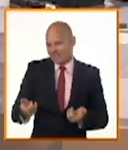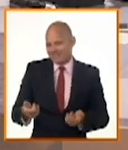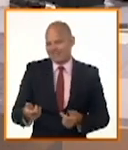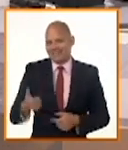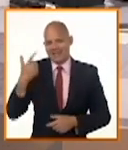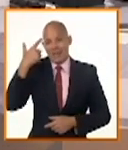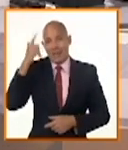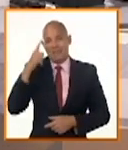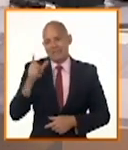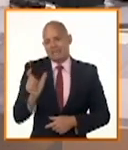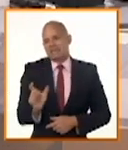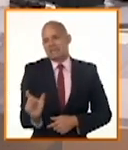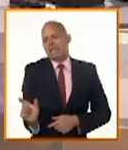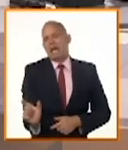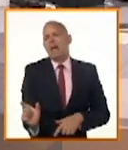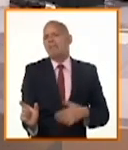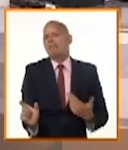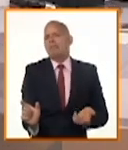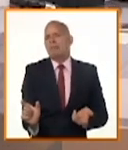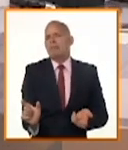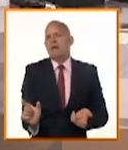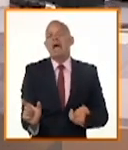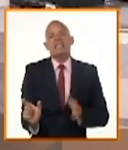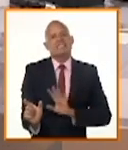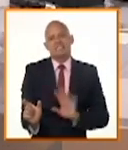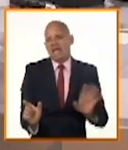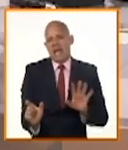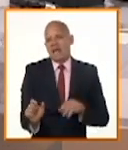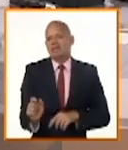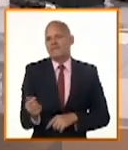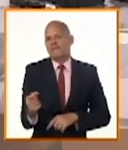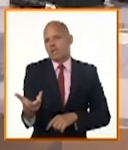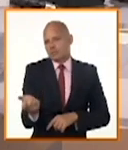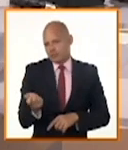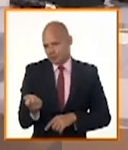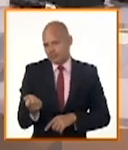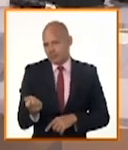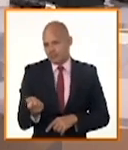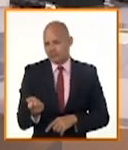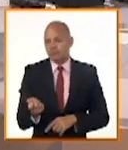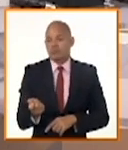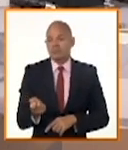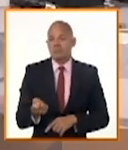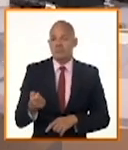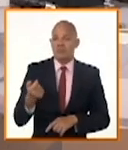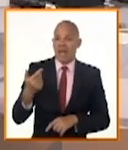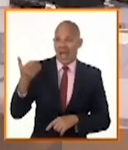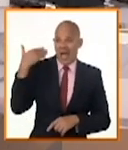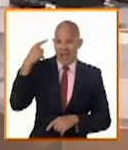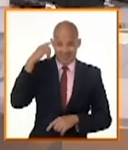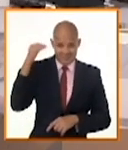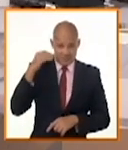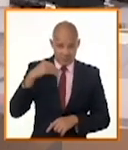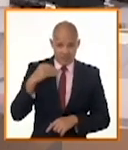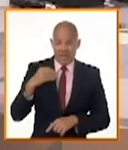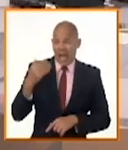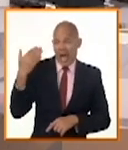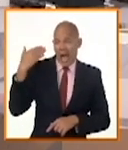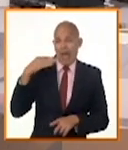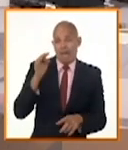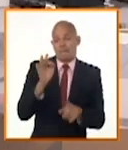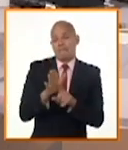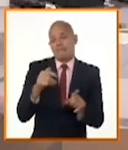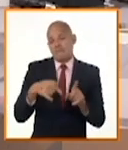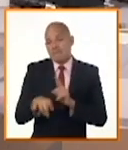es más para extraer efectivo que para poder utilizarla Aunque ha cambiado de aquellos cinco años hace o seis que hablamos por primera vez de